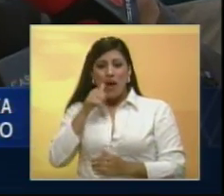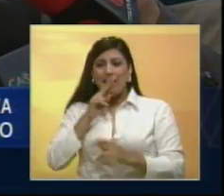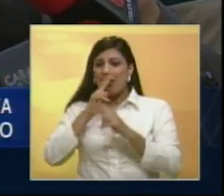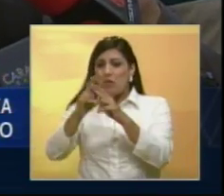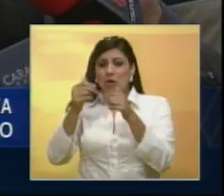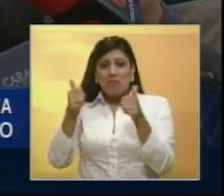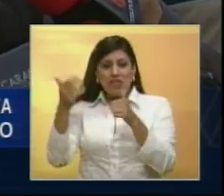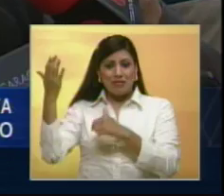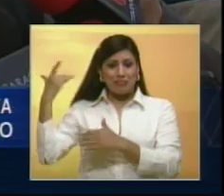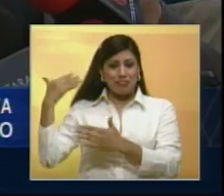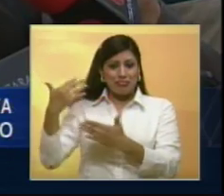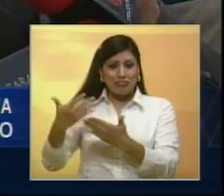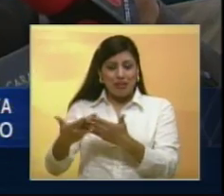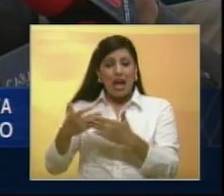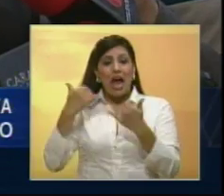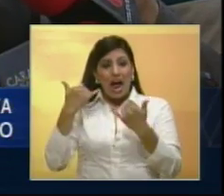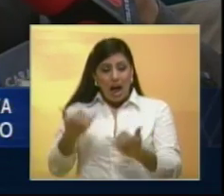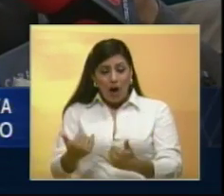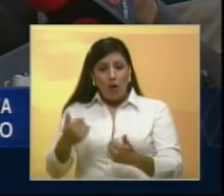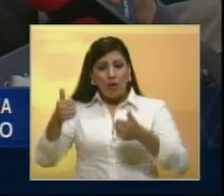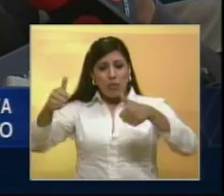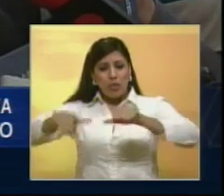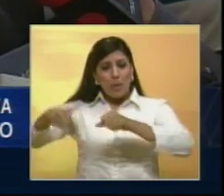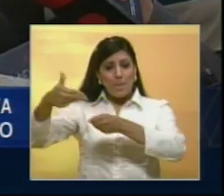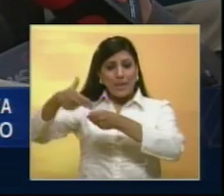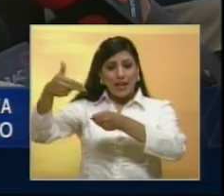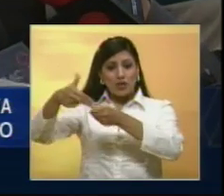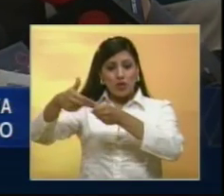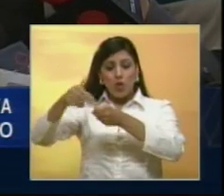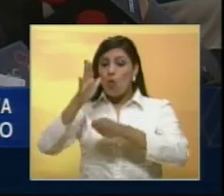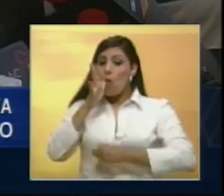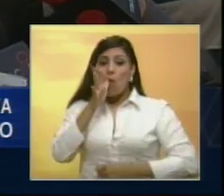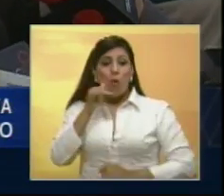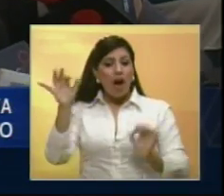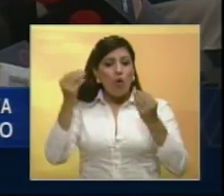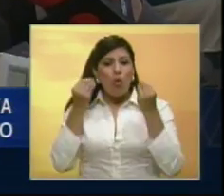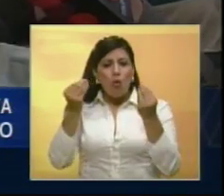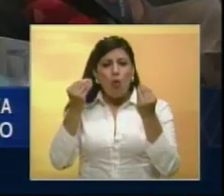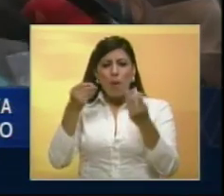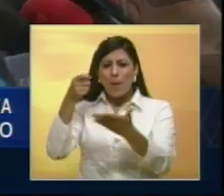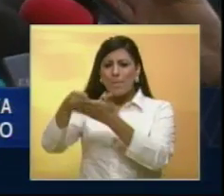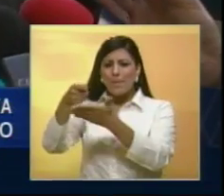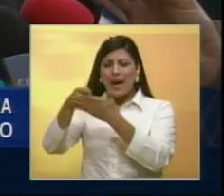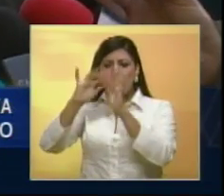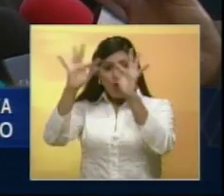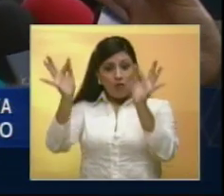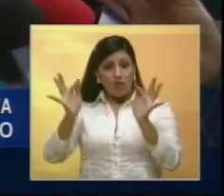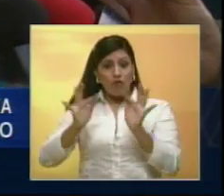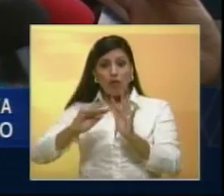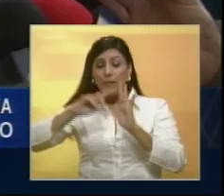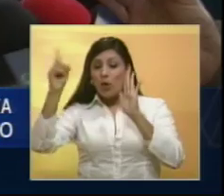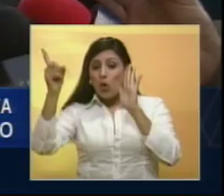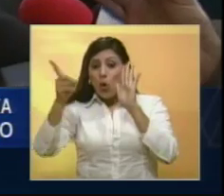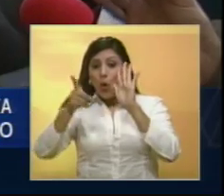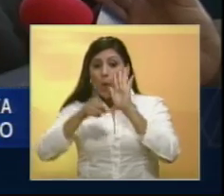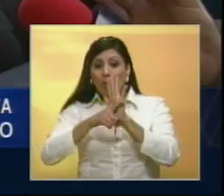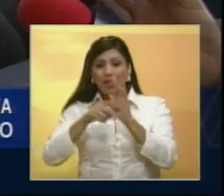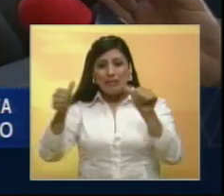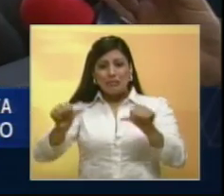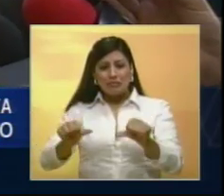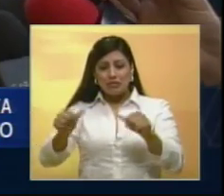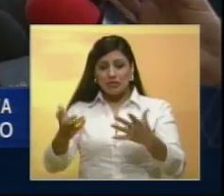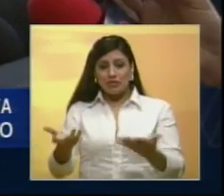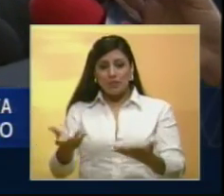buenos resultados y ante la caída de los precios de petróleo afirmó que no hay cómo financiar un modelo absolutamente